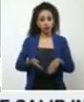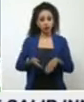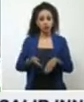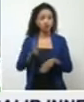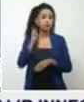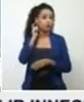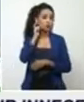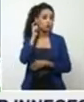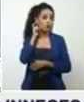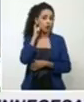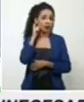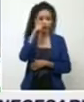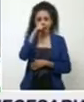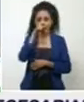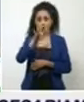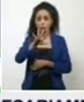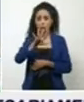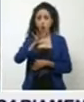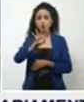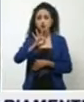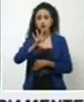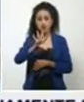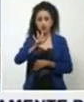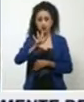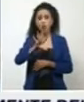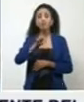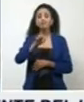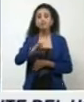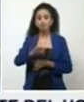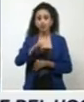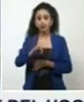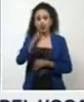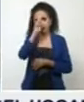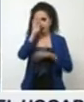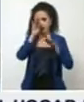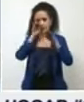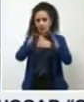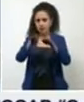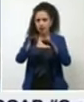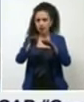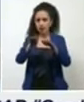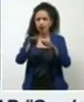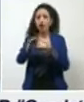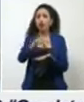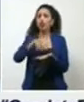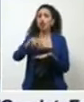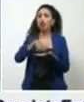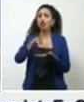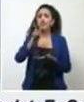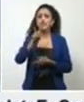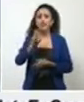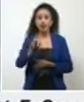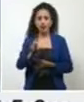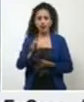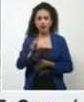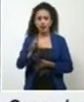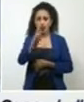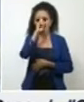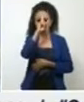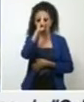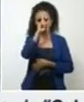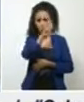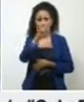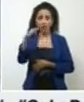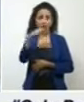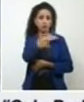de 85 años de edad que se encontraba ingresada en Villa Clara, en el hospital militar, que ya